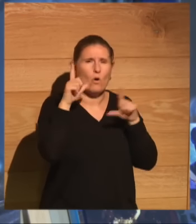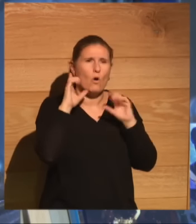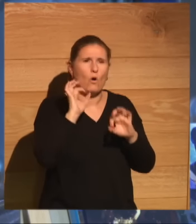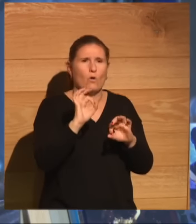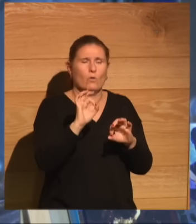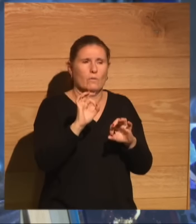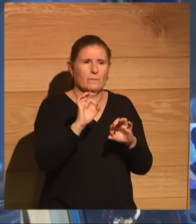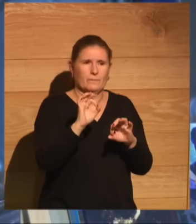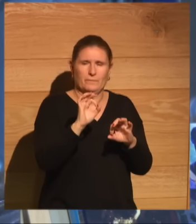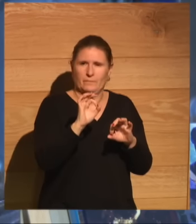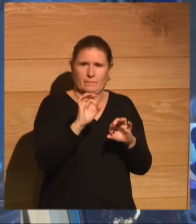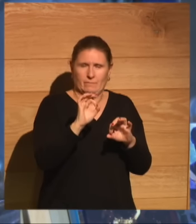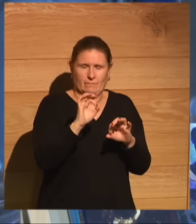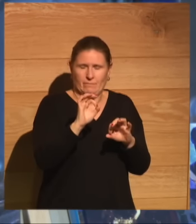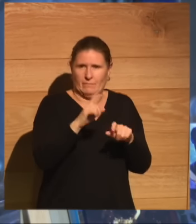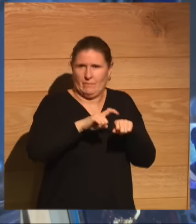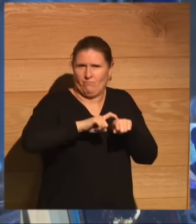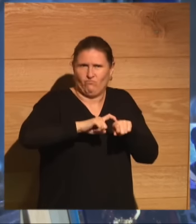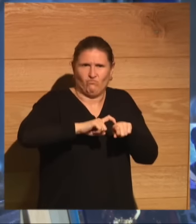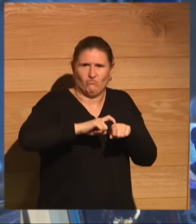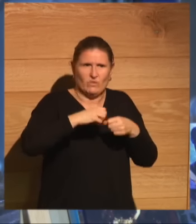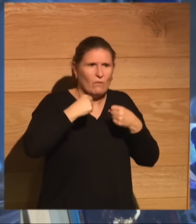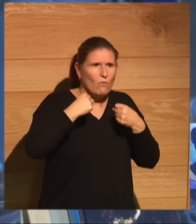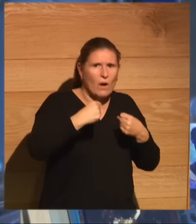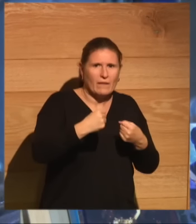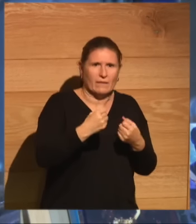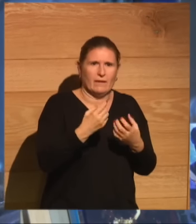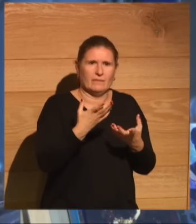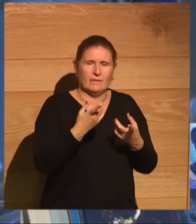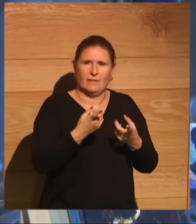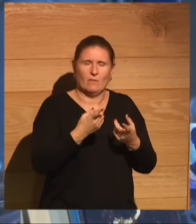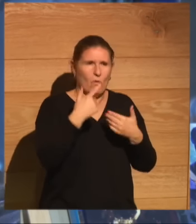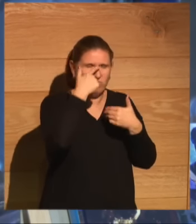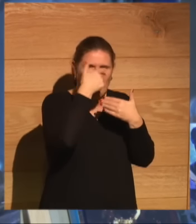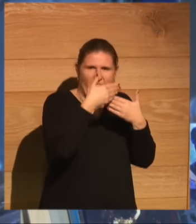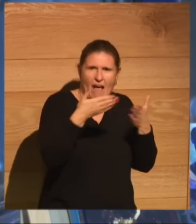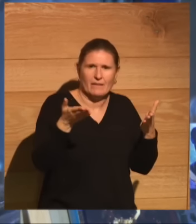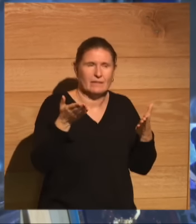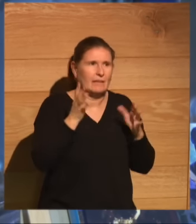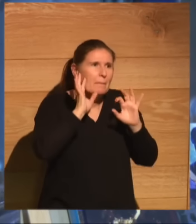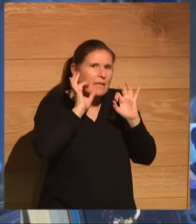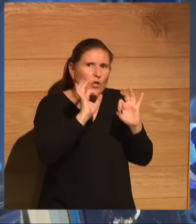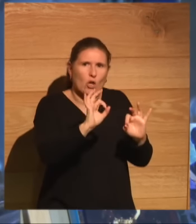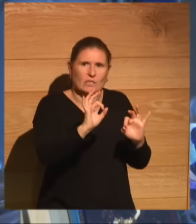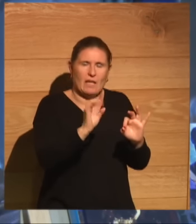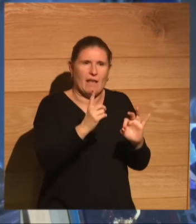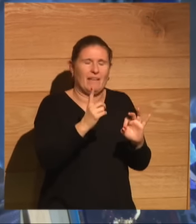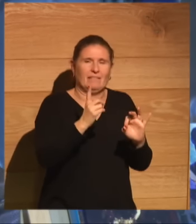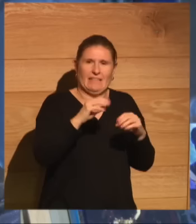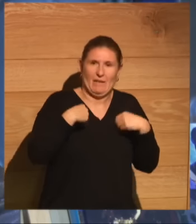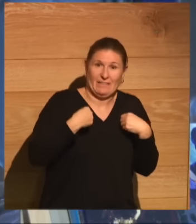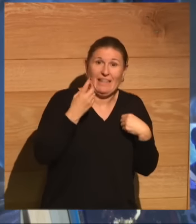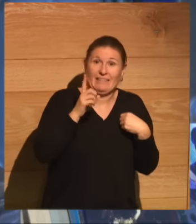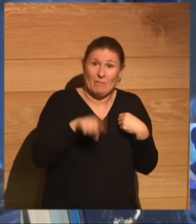carismática, llena magistral, de fuerza, llena de desinhibición, peligrosa, divertida,